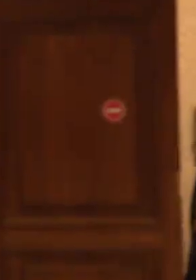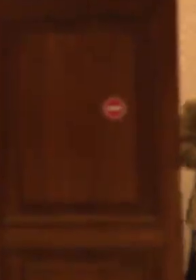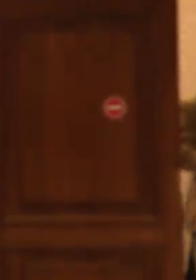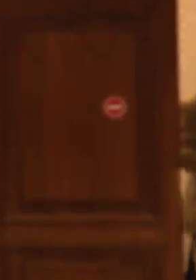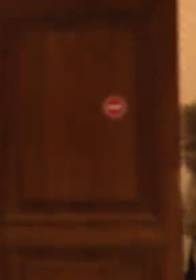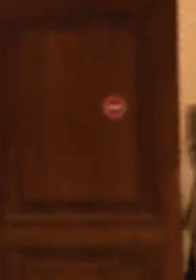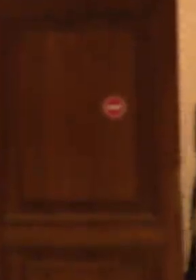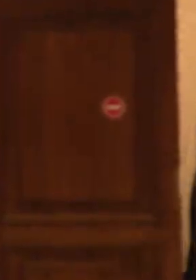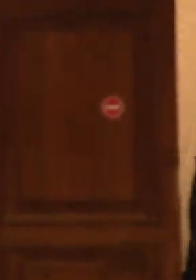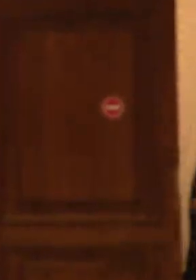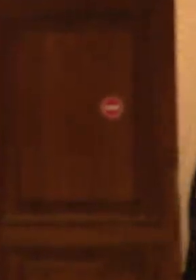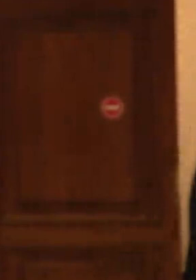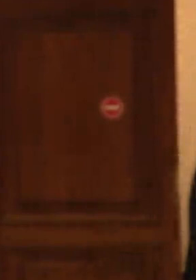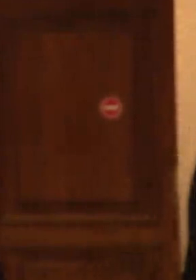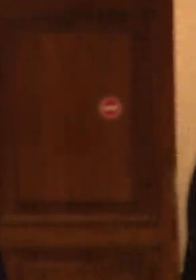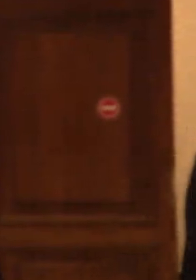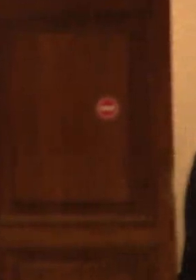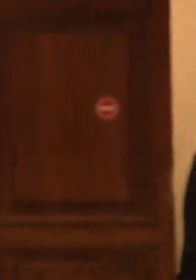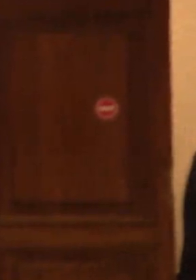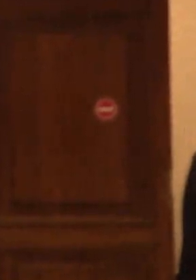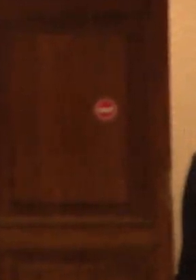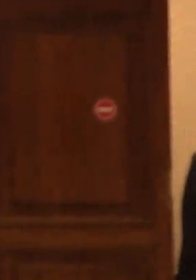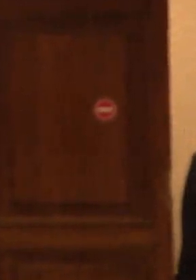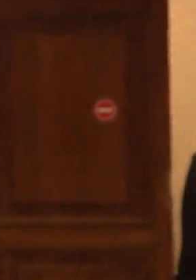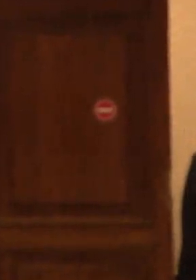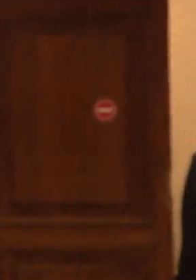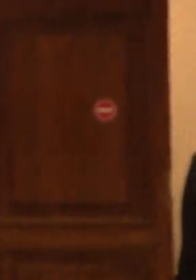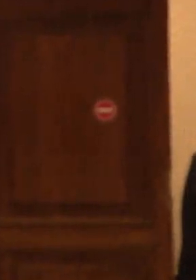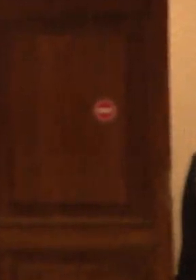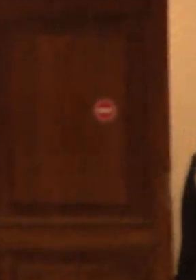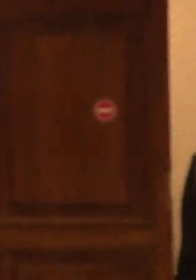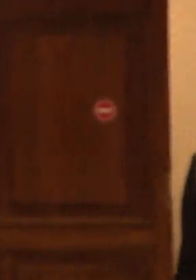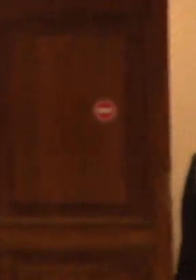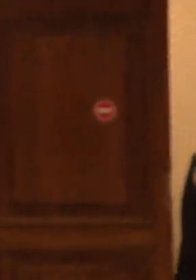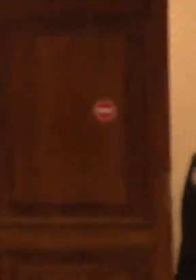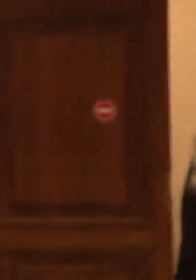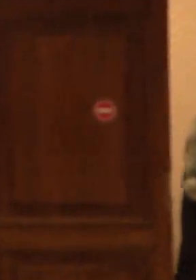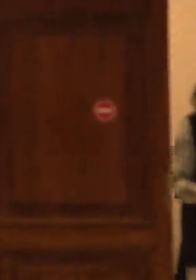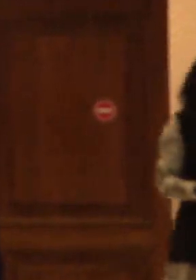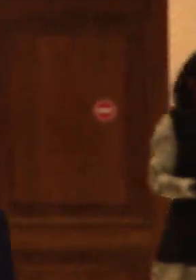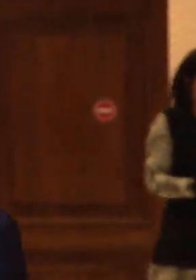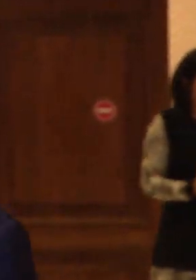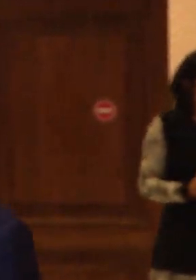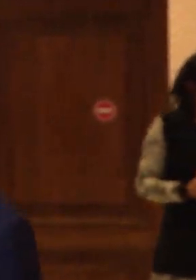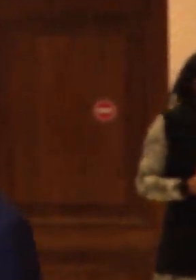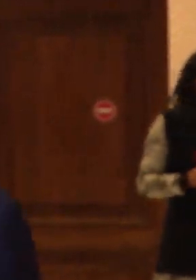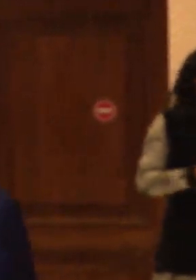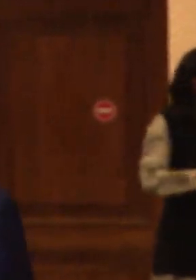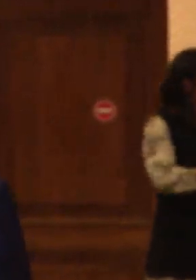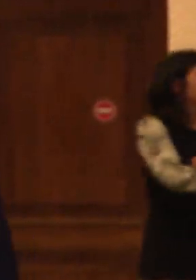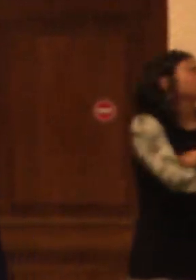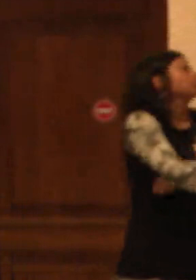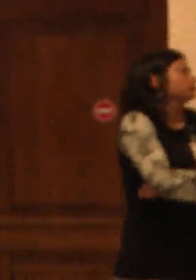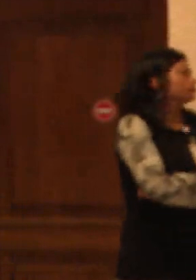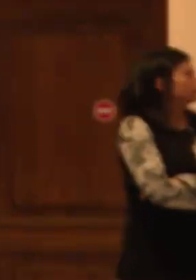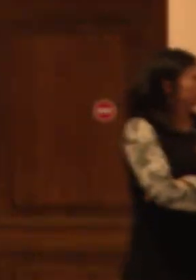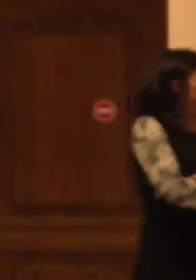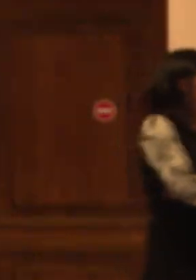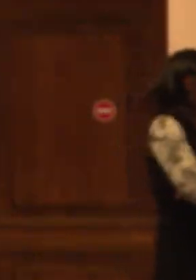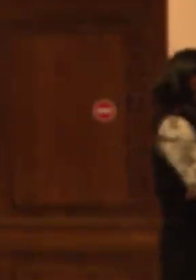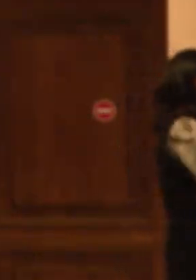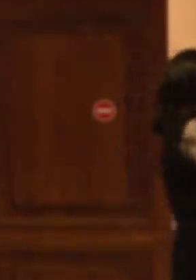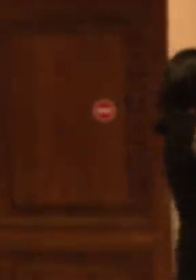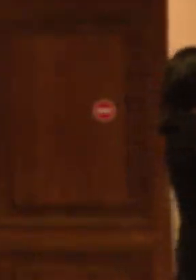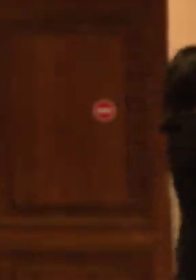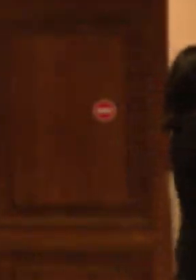pretende con la retroactividad? No dejar impunes ciertos delitos que se cometieron hace mucho tiempo atrás, desde que la ley entra en